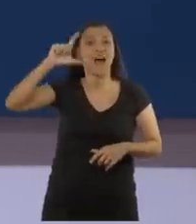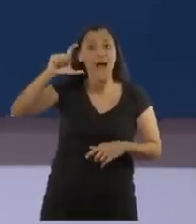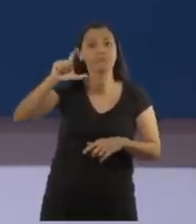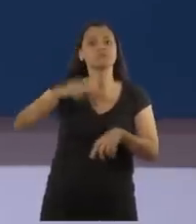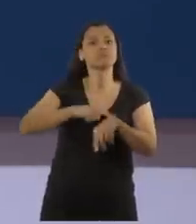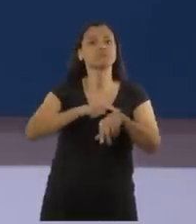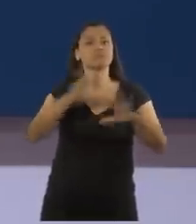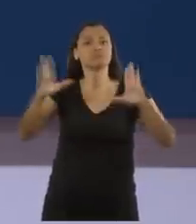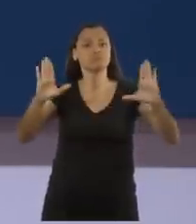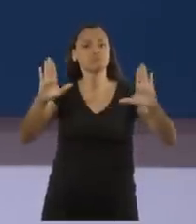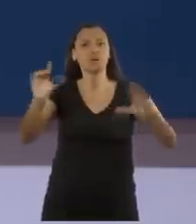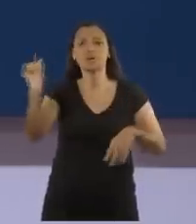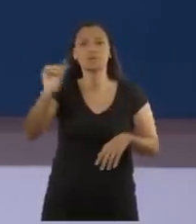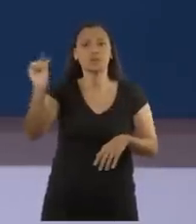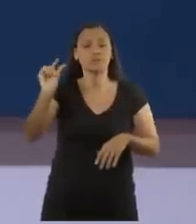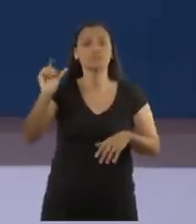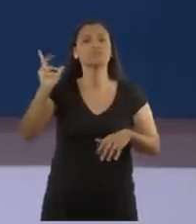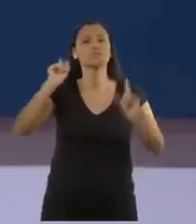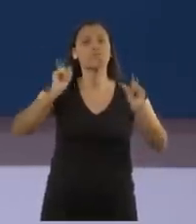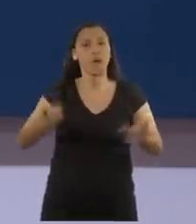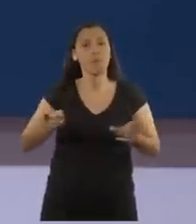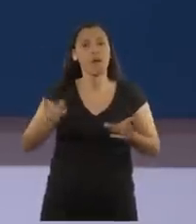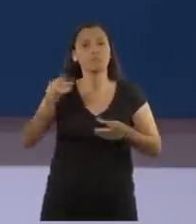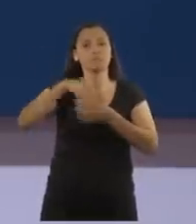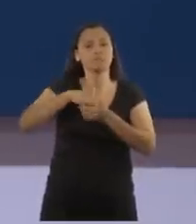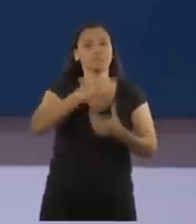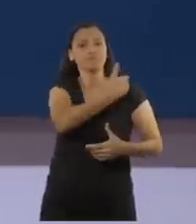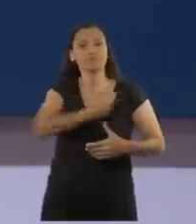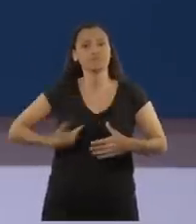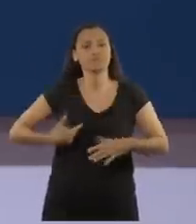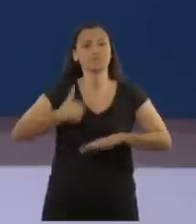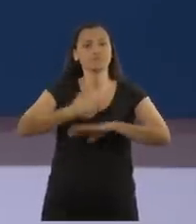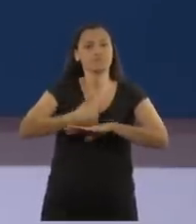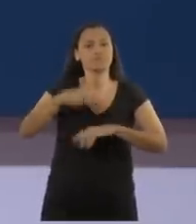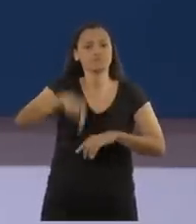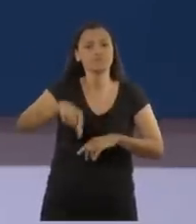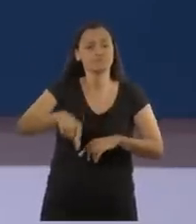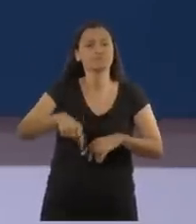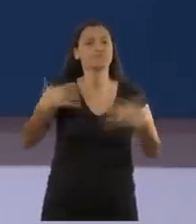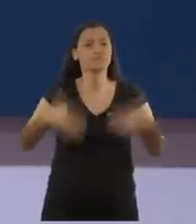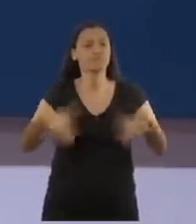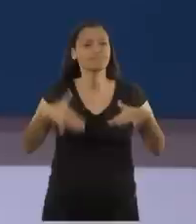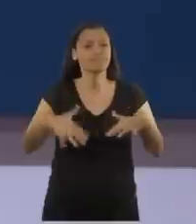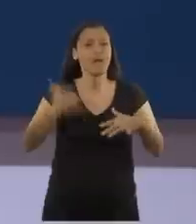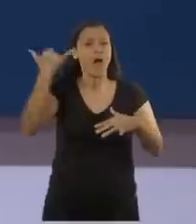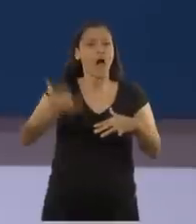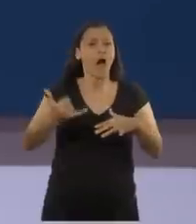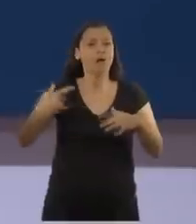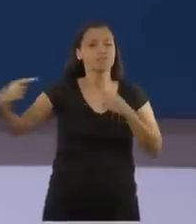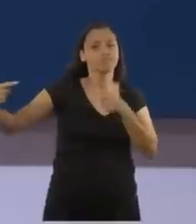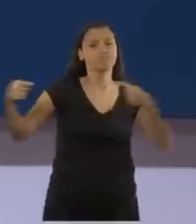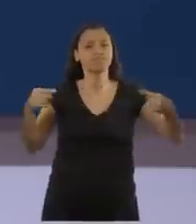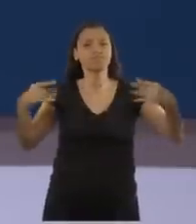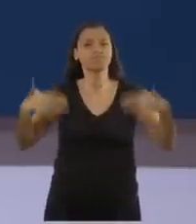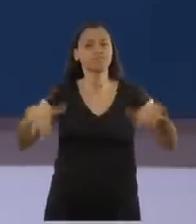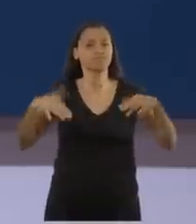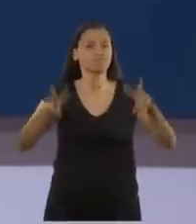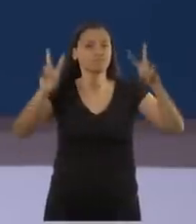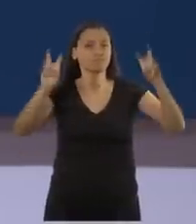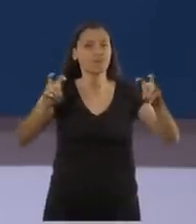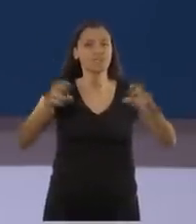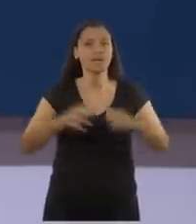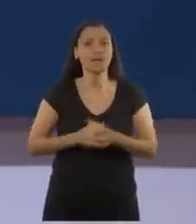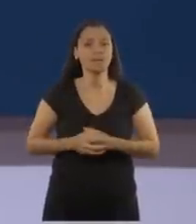estados latinoamericanos y del caribe allí convivimos en la diversidad y nos respetamos